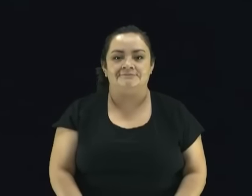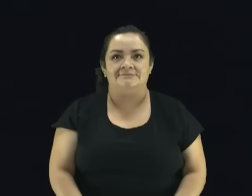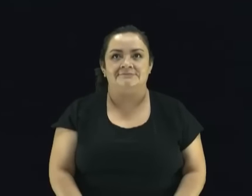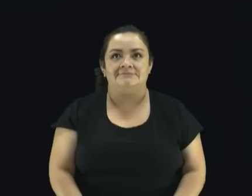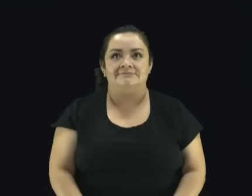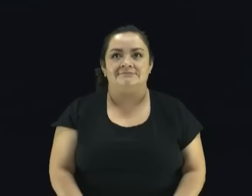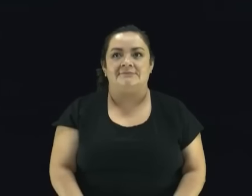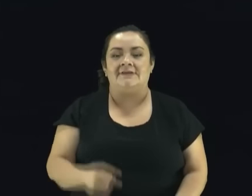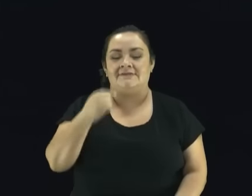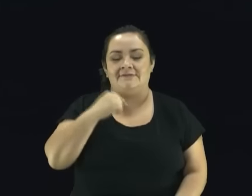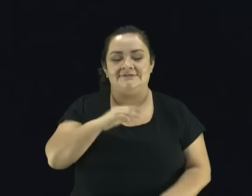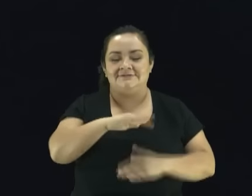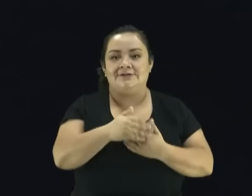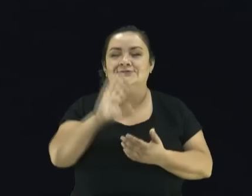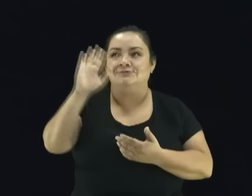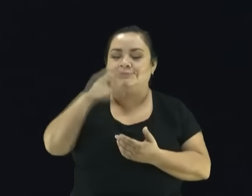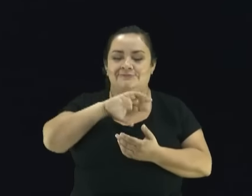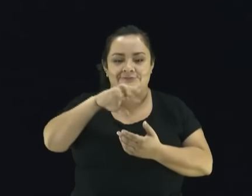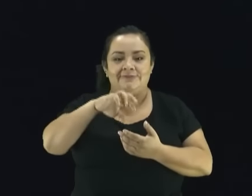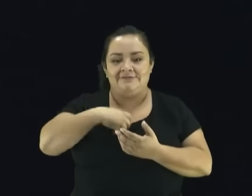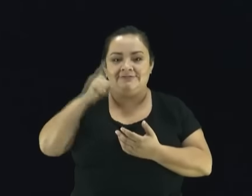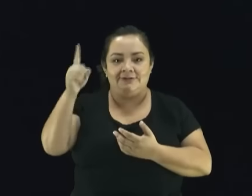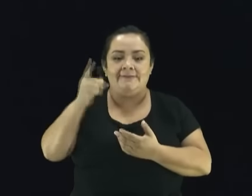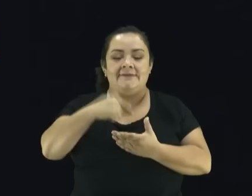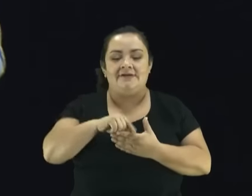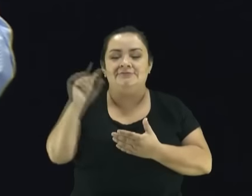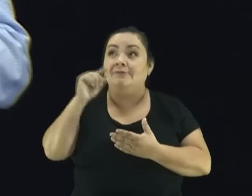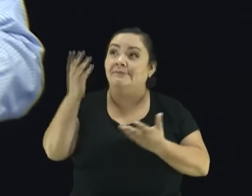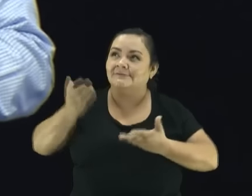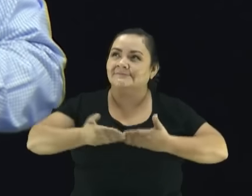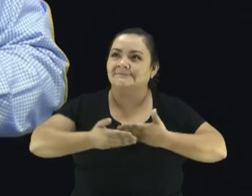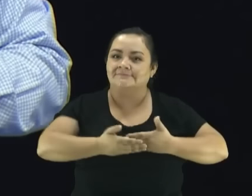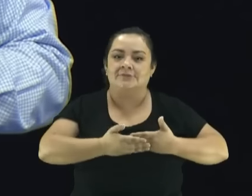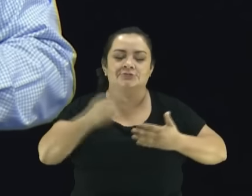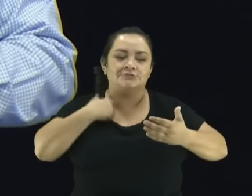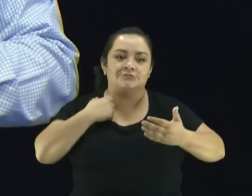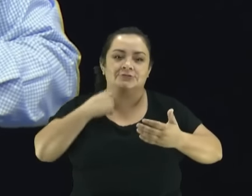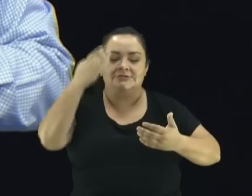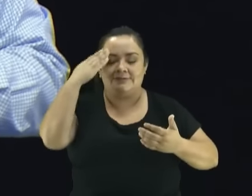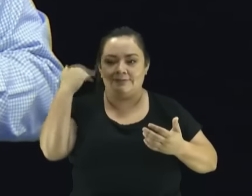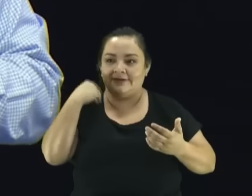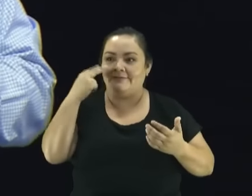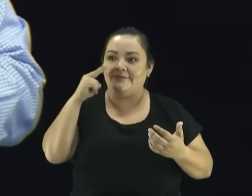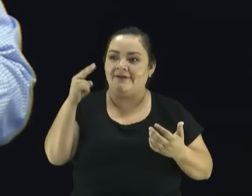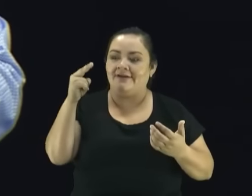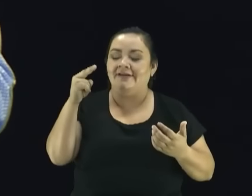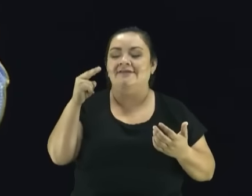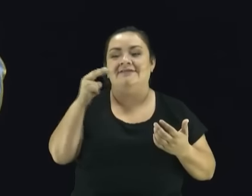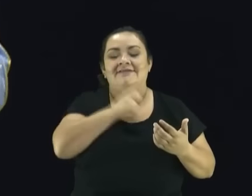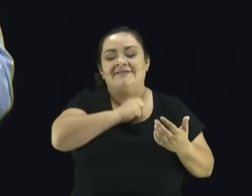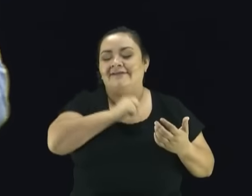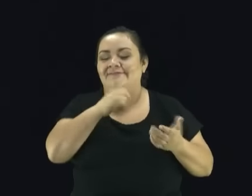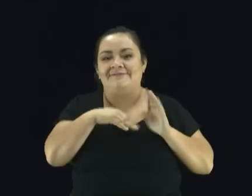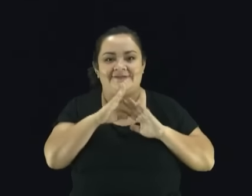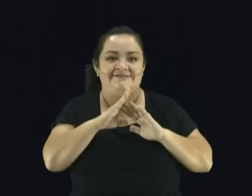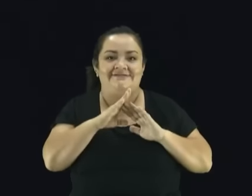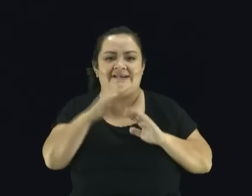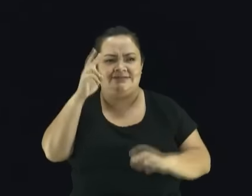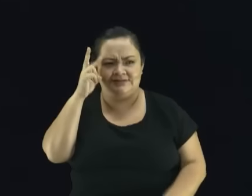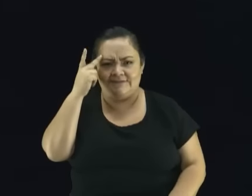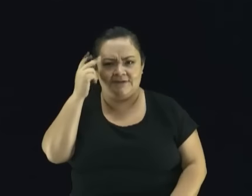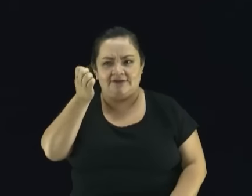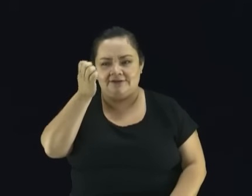se los quitaron nadie se los negaron uno ama a esa mujer de una manera diferente Ah significa que no